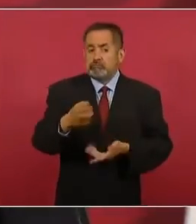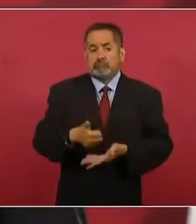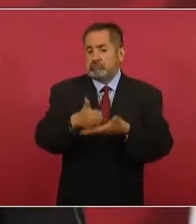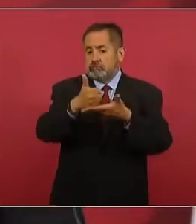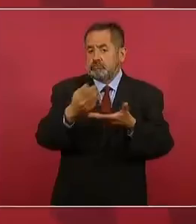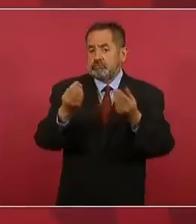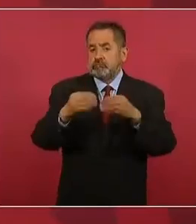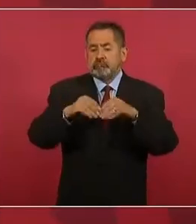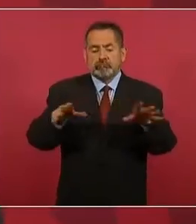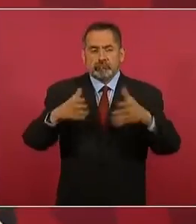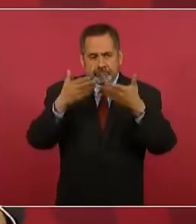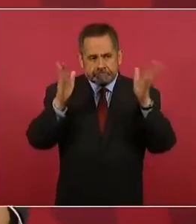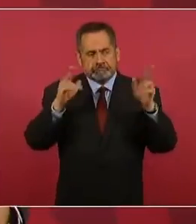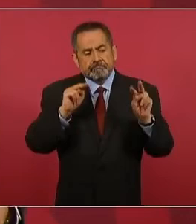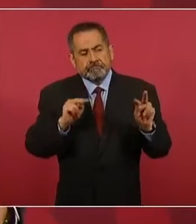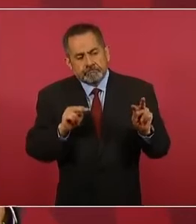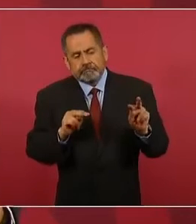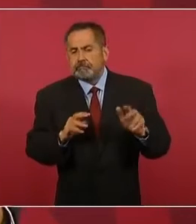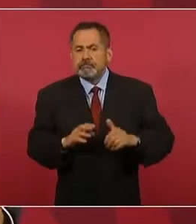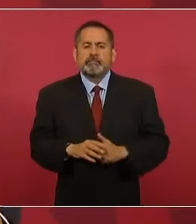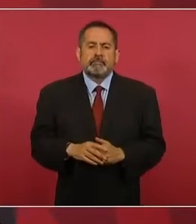para que